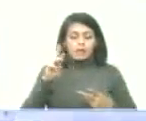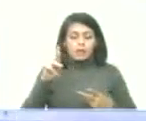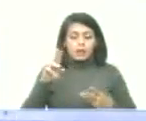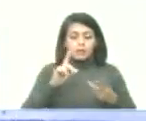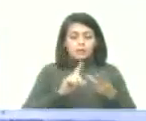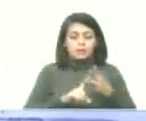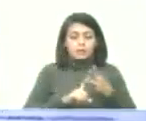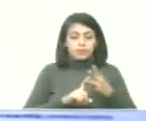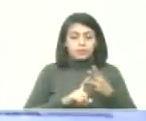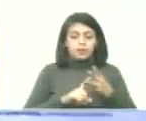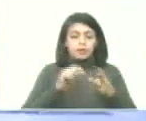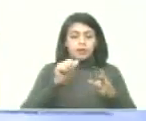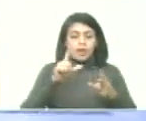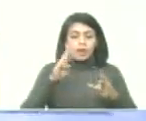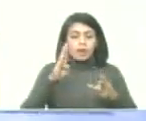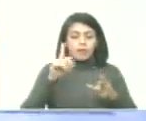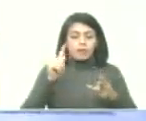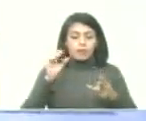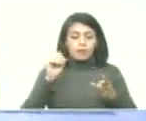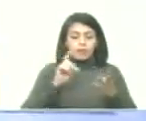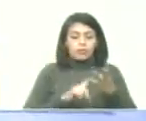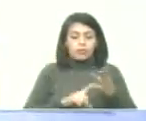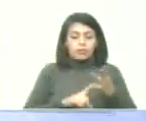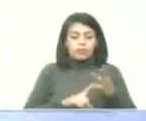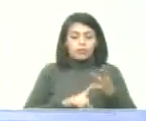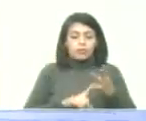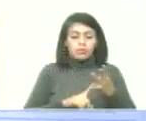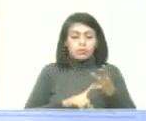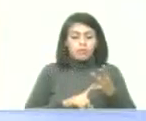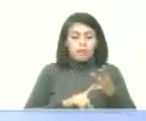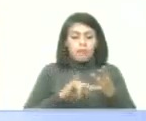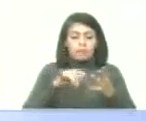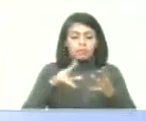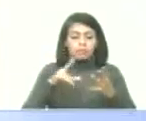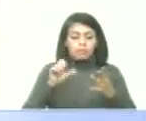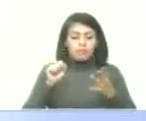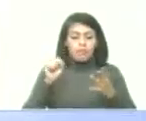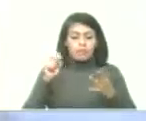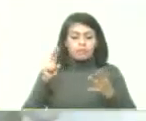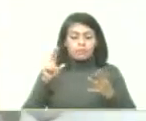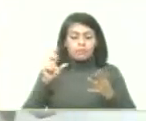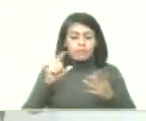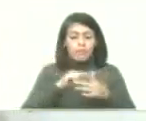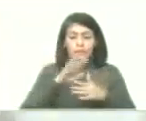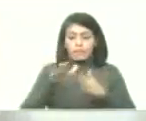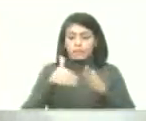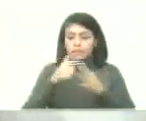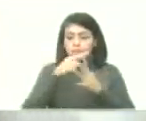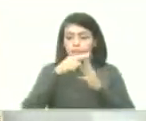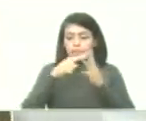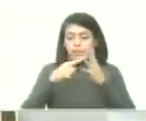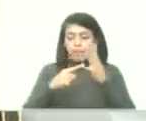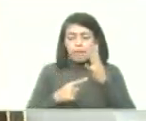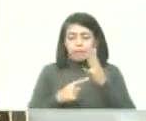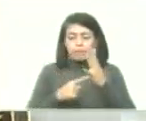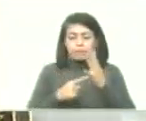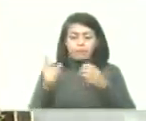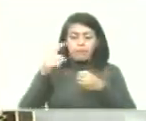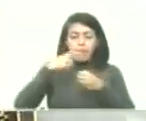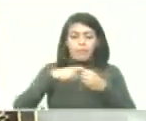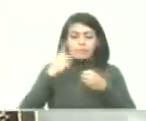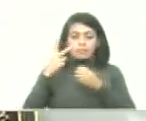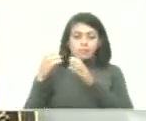Morfeo, Alberto Bracho y Jesús Oropesa alias Poeta. Todos estos eran miembros de los